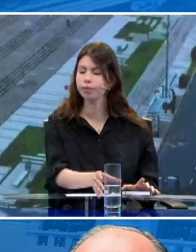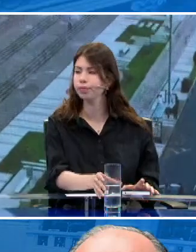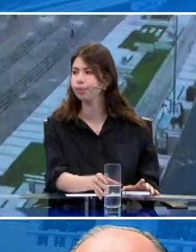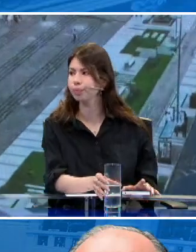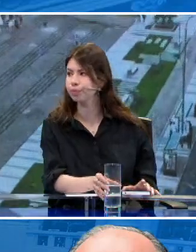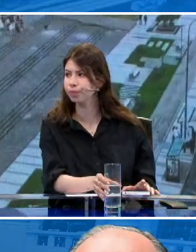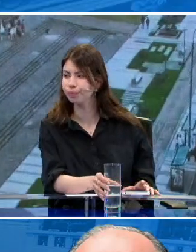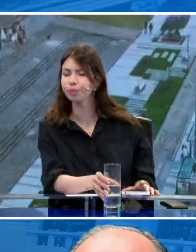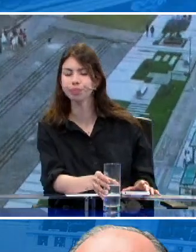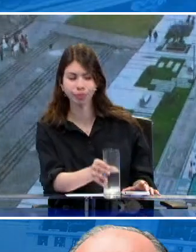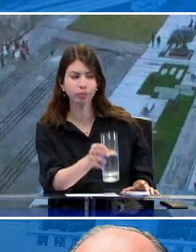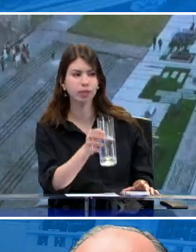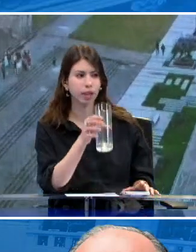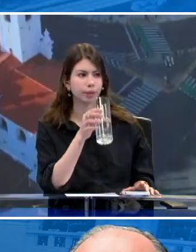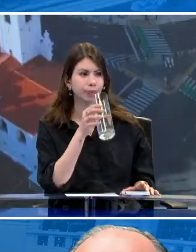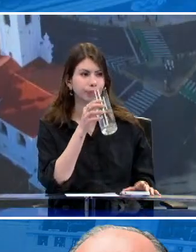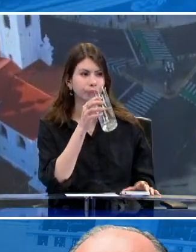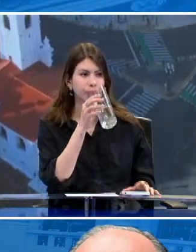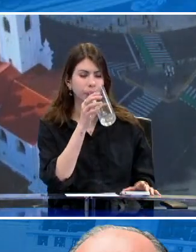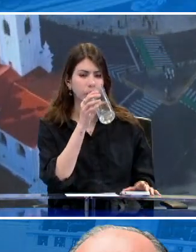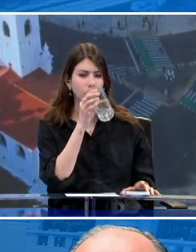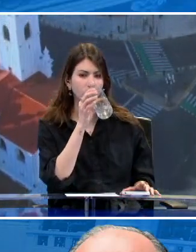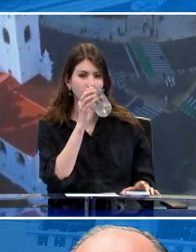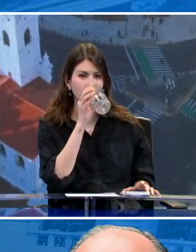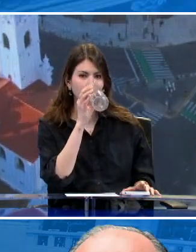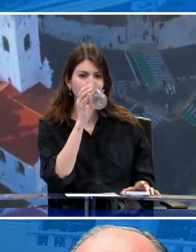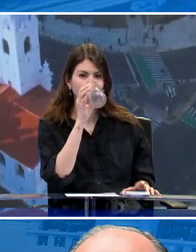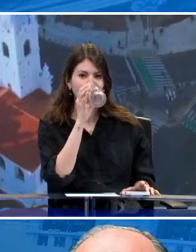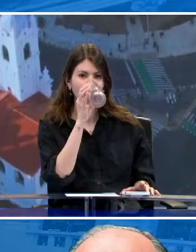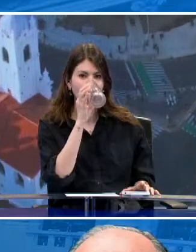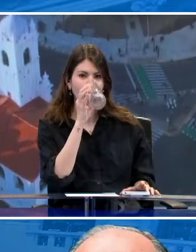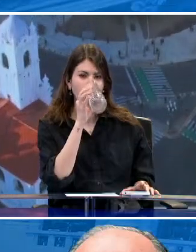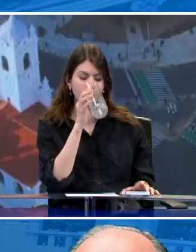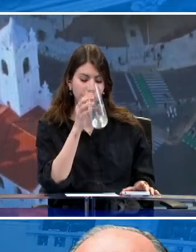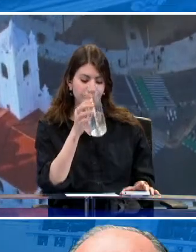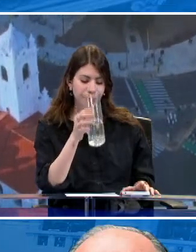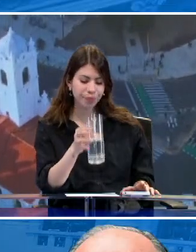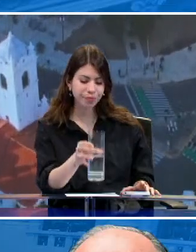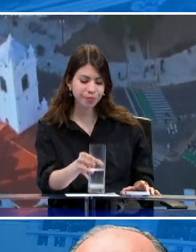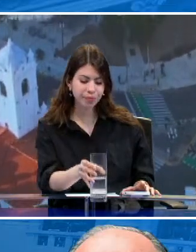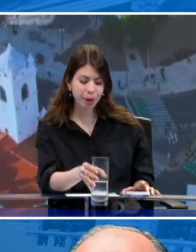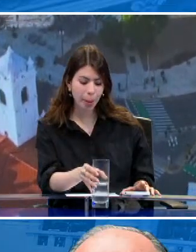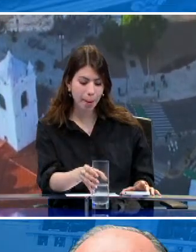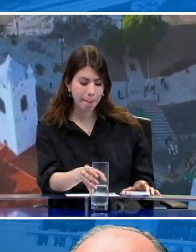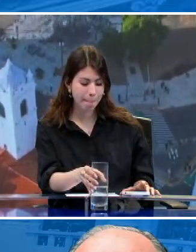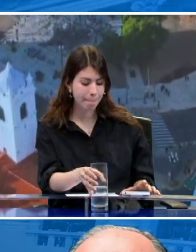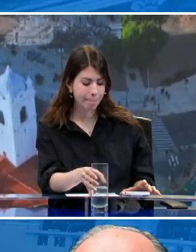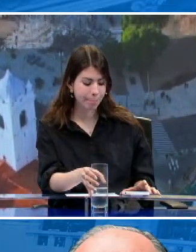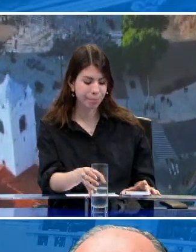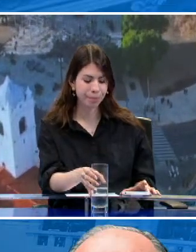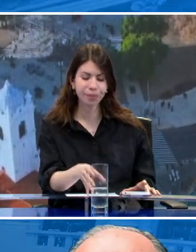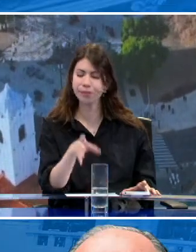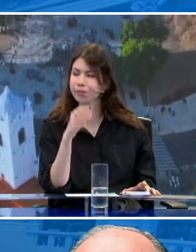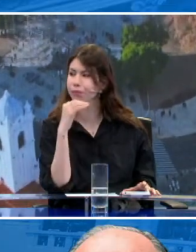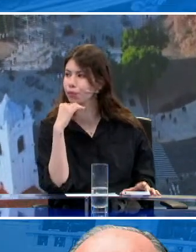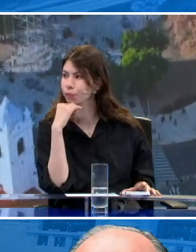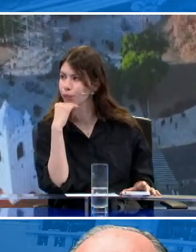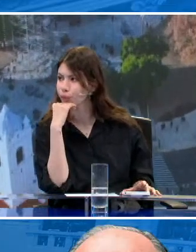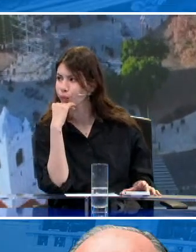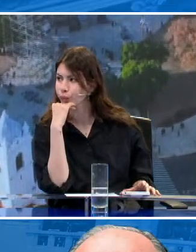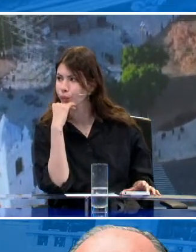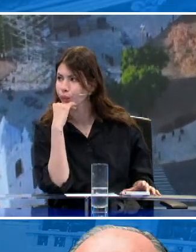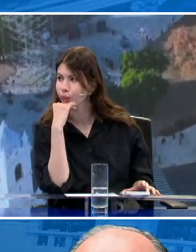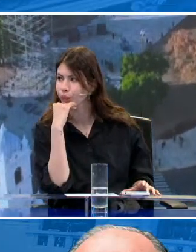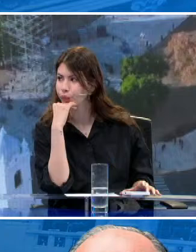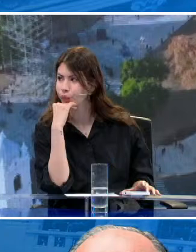a disputar territorio y después integra el bloque de Coherencia con Pagano y demás. Pero no hay